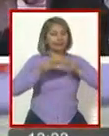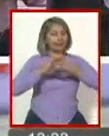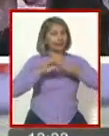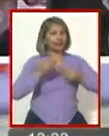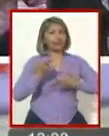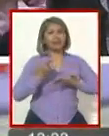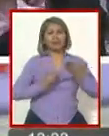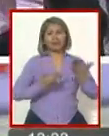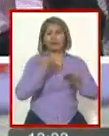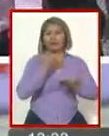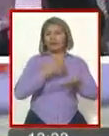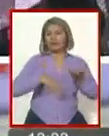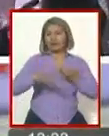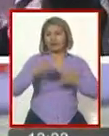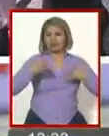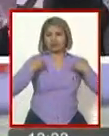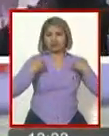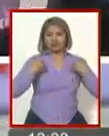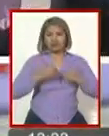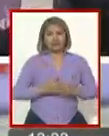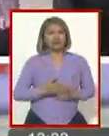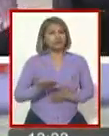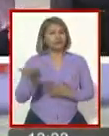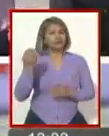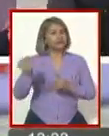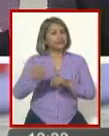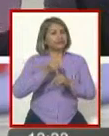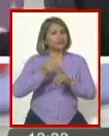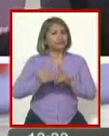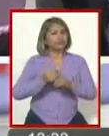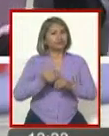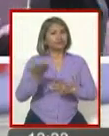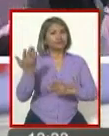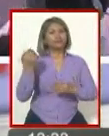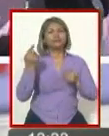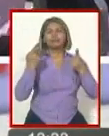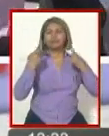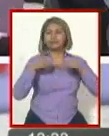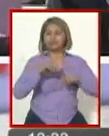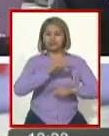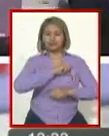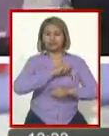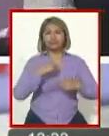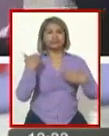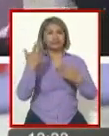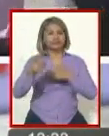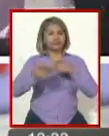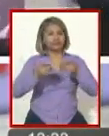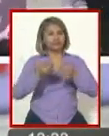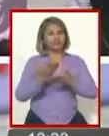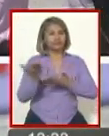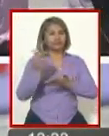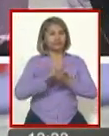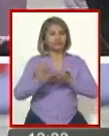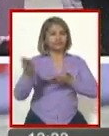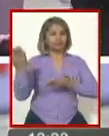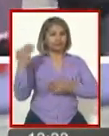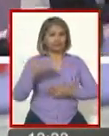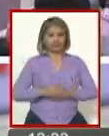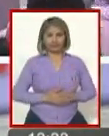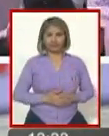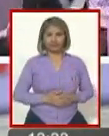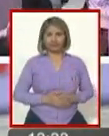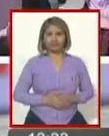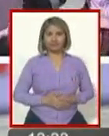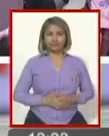cuente sobre la situación de este joven, Cristian, que fue agredido físicamente durante un operativo de la Gendarmería Municipal la pasada semana. Cristian,